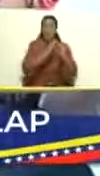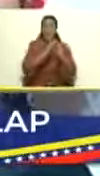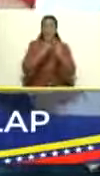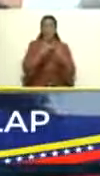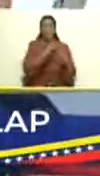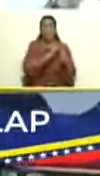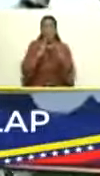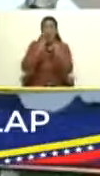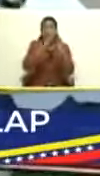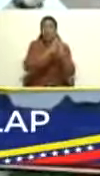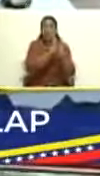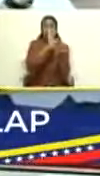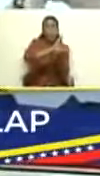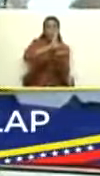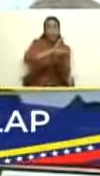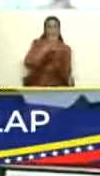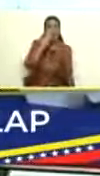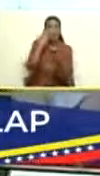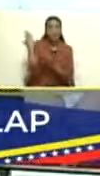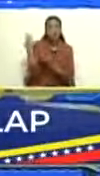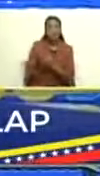compañera.